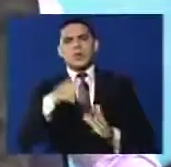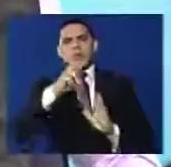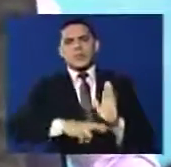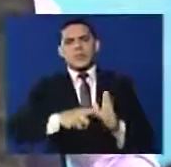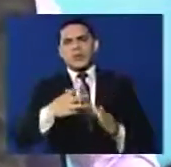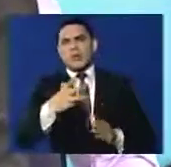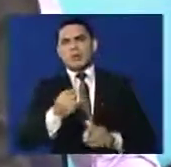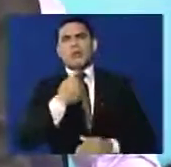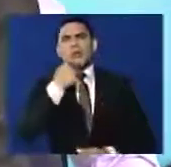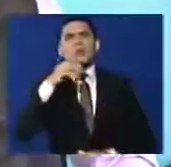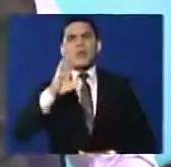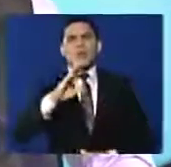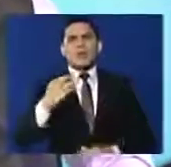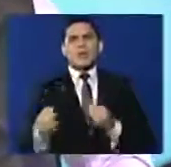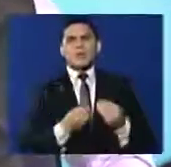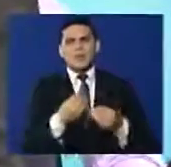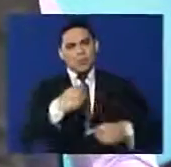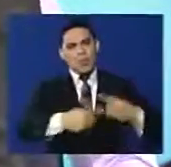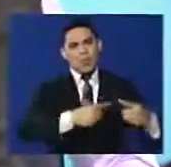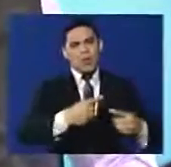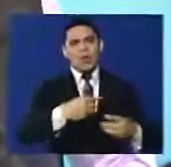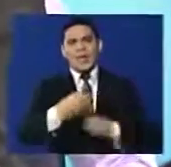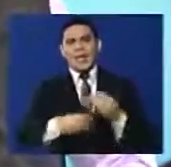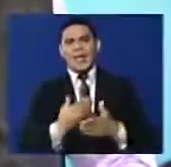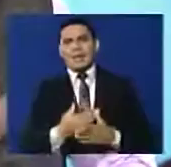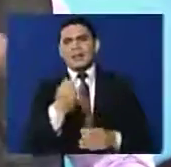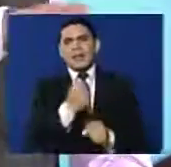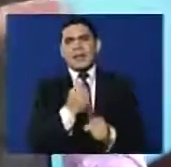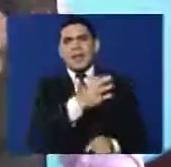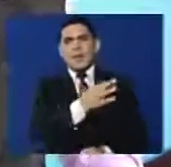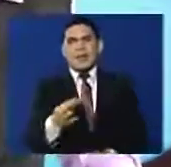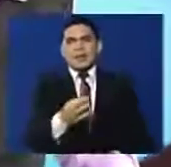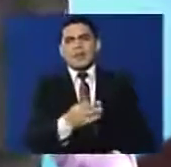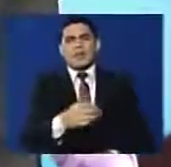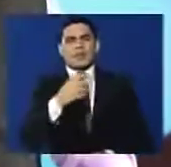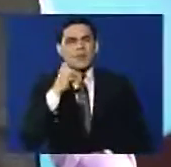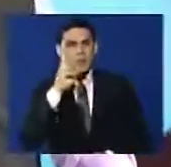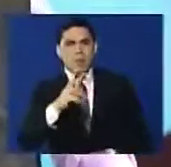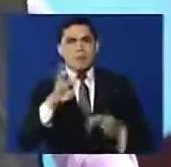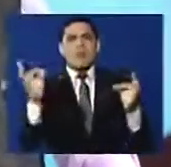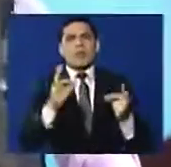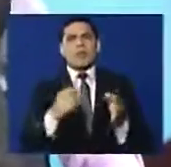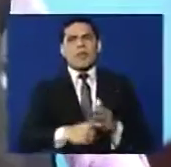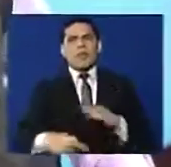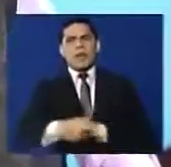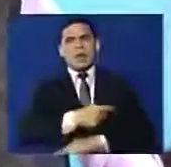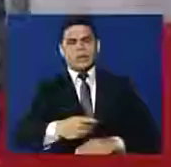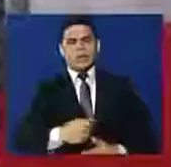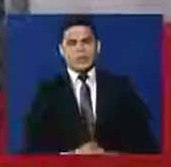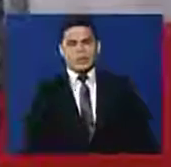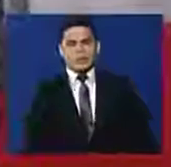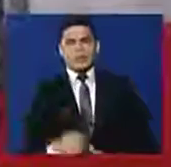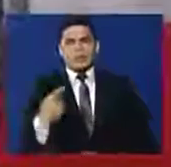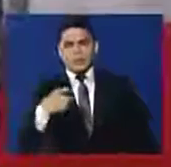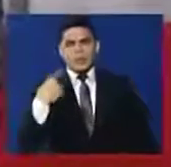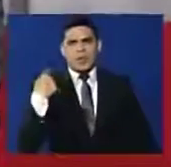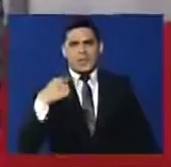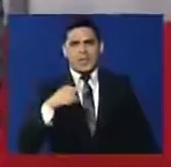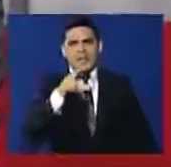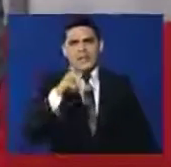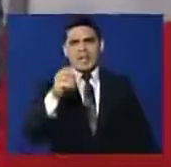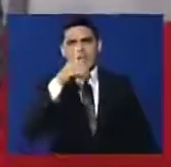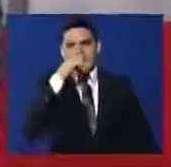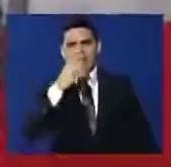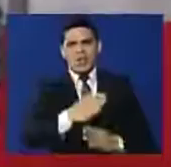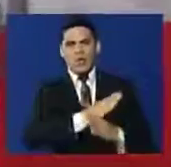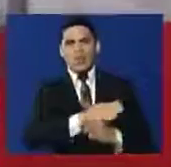que prometen ni por lo que ofrecen, sino por los resultados, por la eficiencia, por la eficacia, que no es precisamente lo que caracteriza este gobierno. Tú que tienes 30 años, primero yo que en